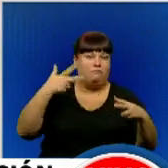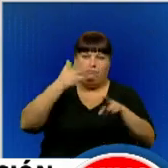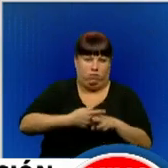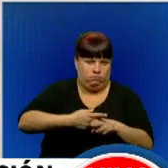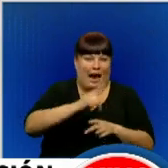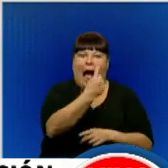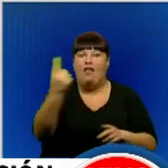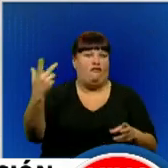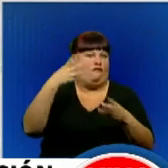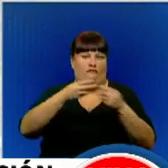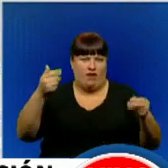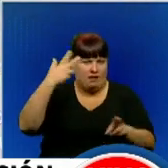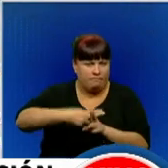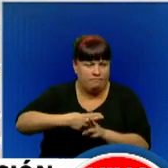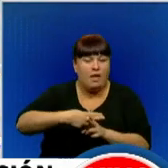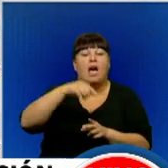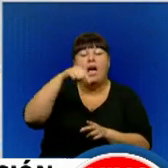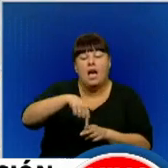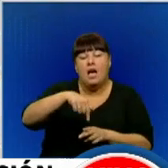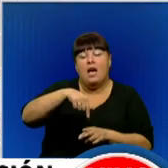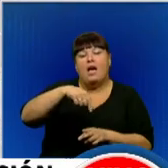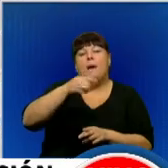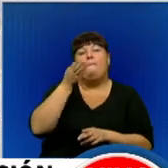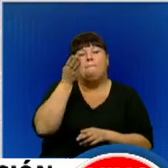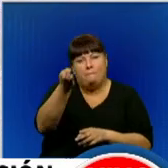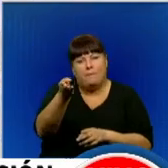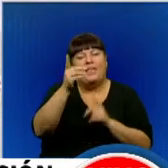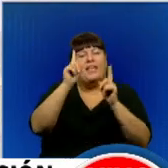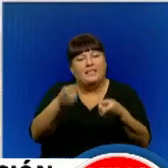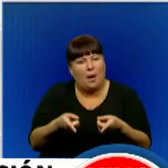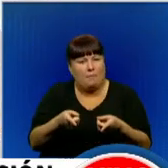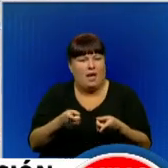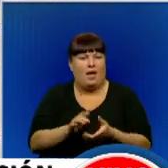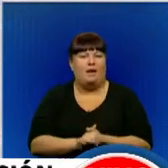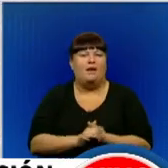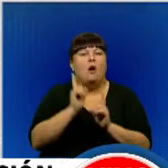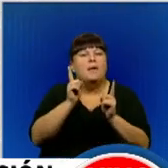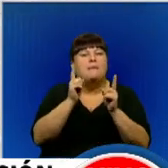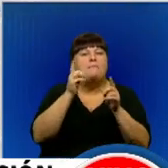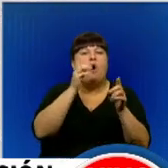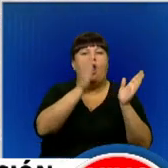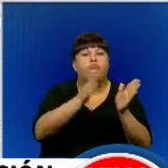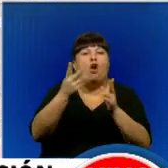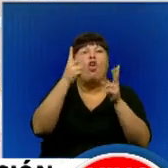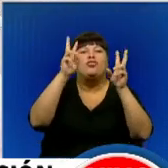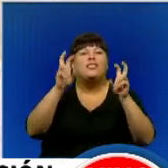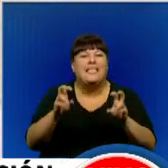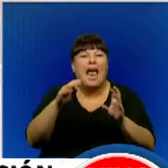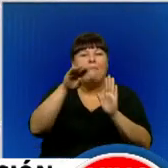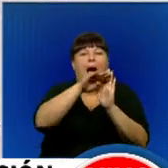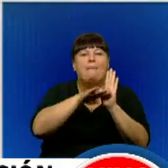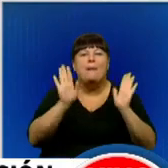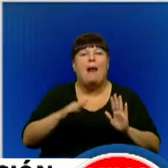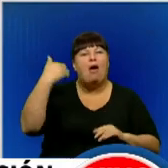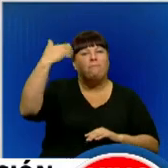individuales y vamos a pedirles que además tengamos ordenados de los dos temas siguientes la lista de oradores